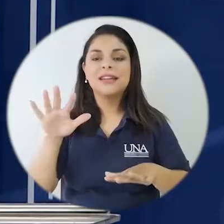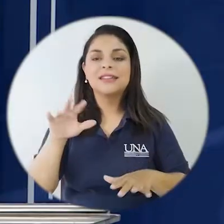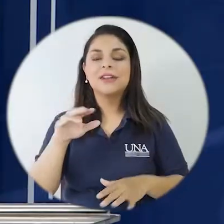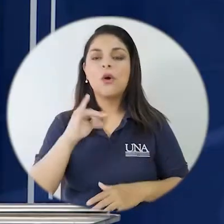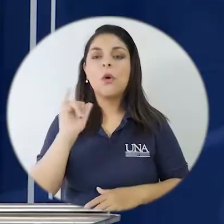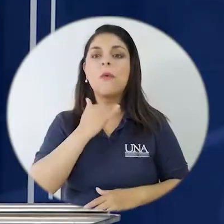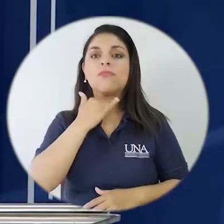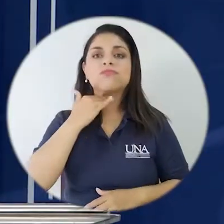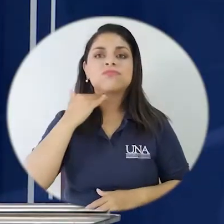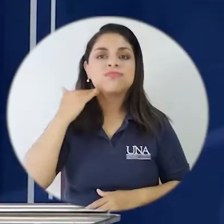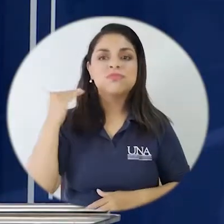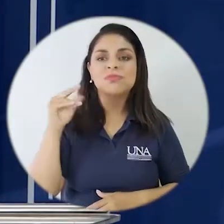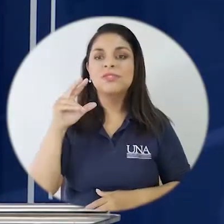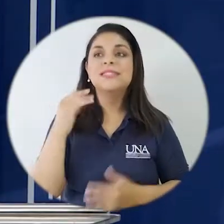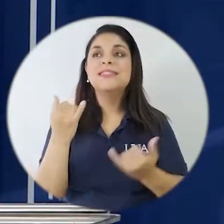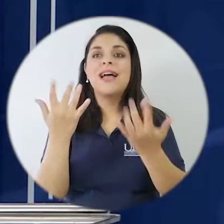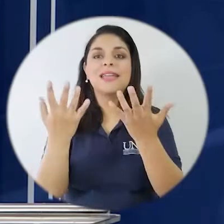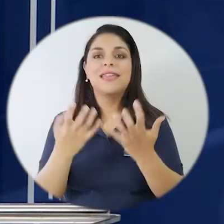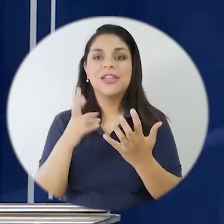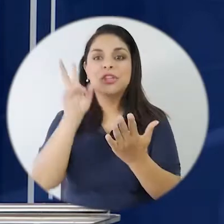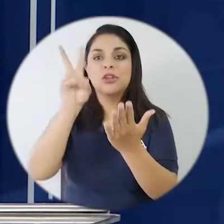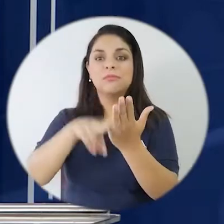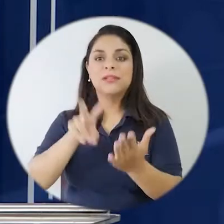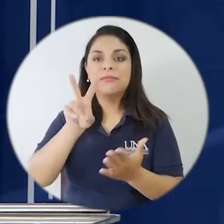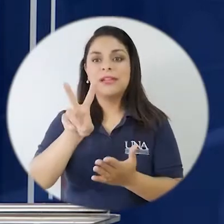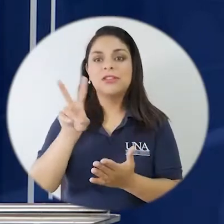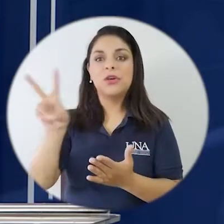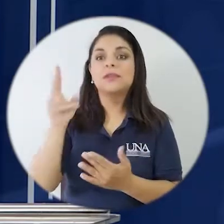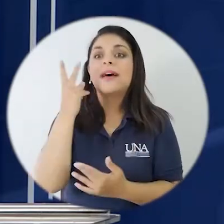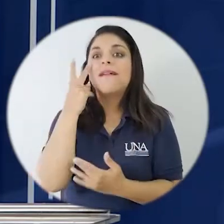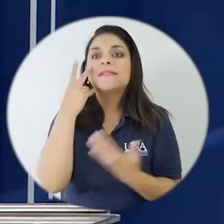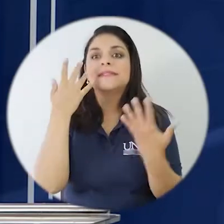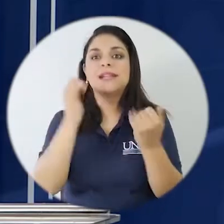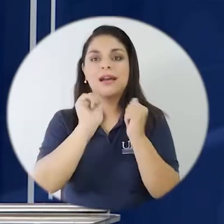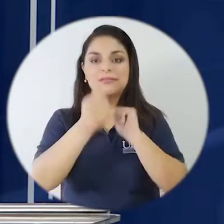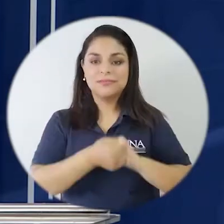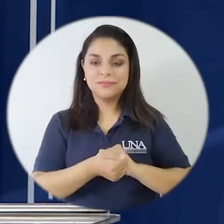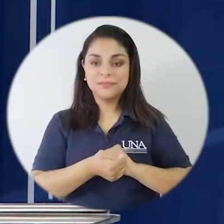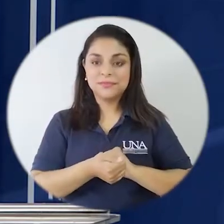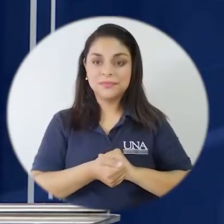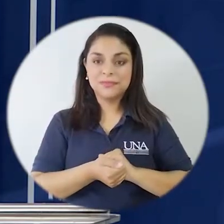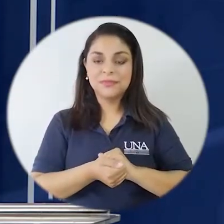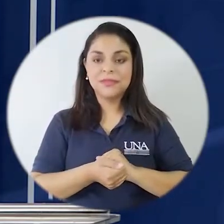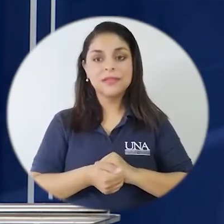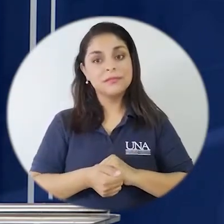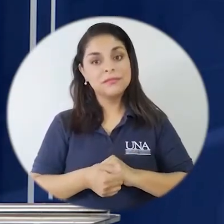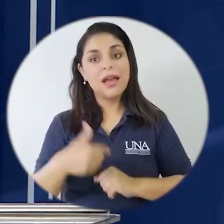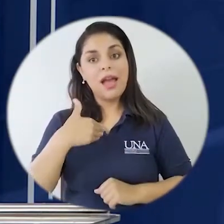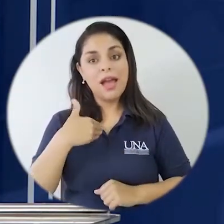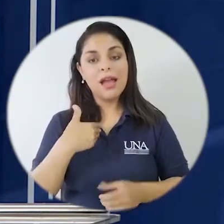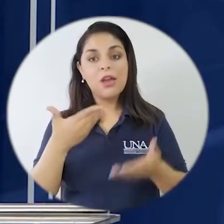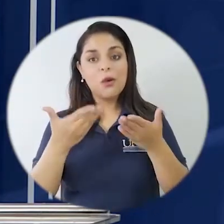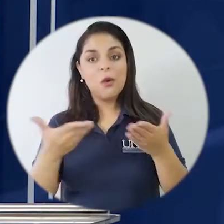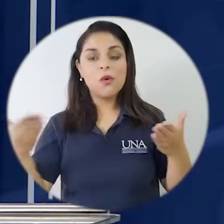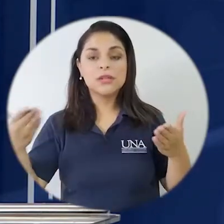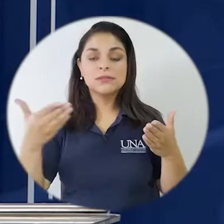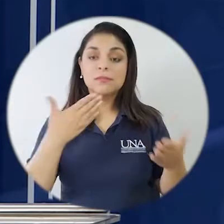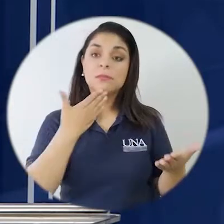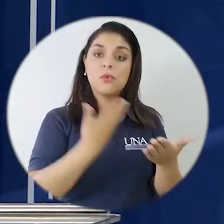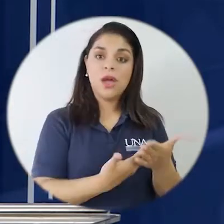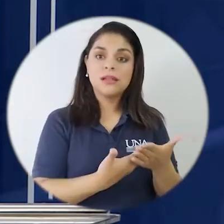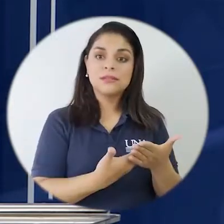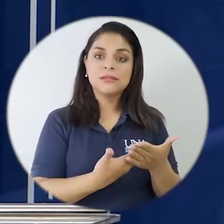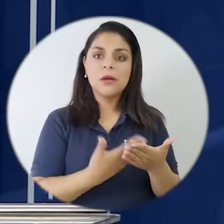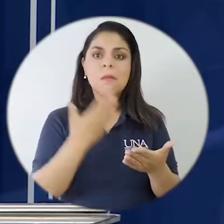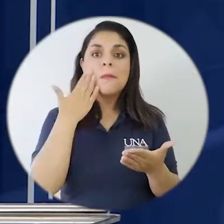al final del túnel. Es como que se llegue el 2022 a ver si acaso. Y esto también, pues sí, también, si bien ha tenido sus